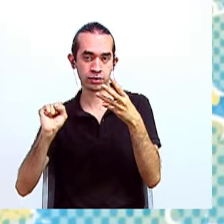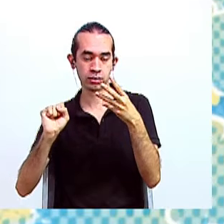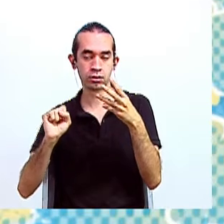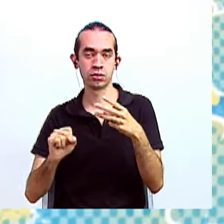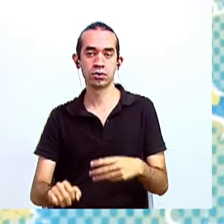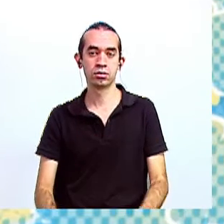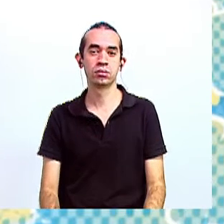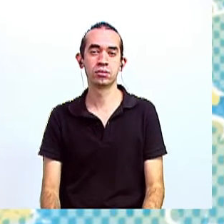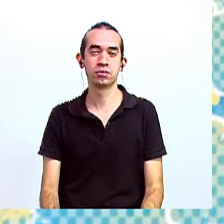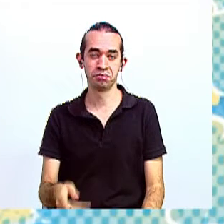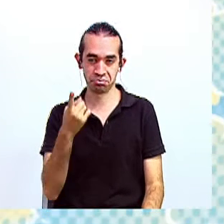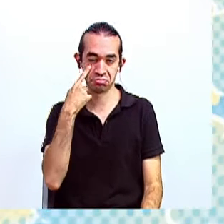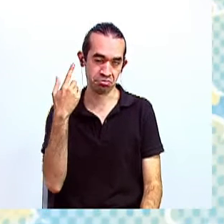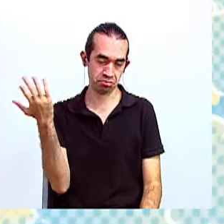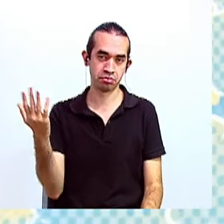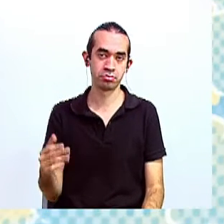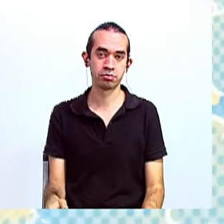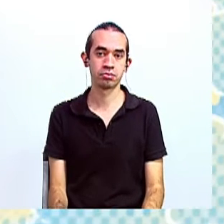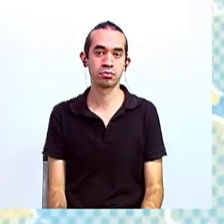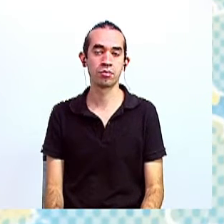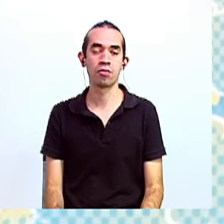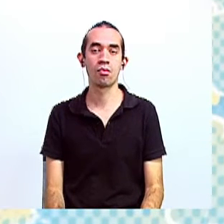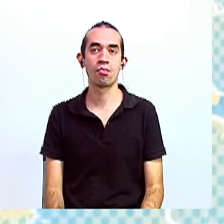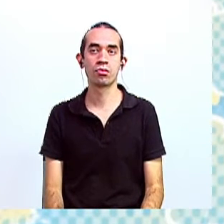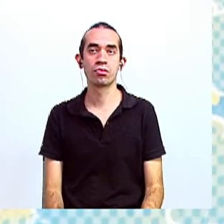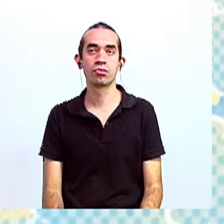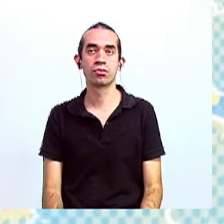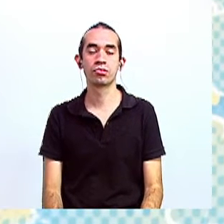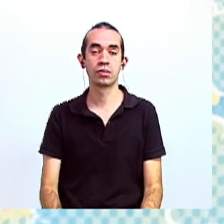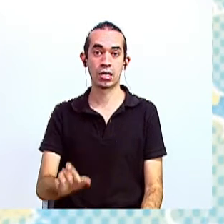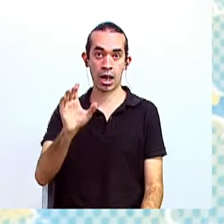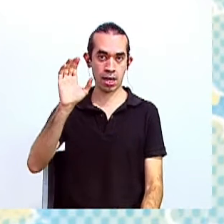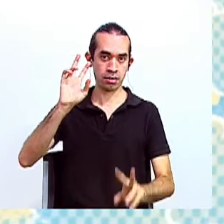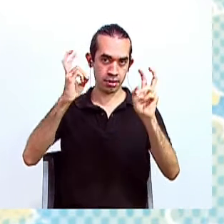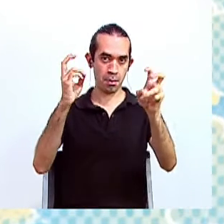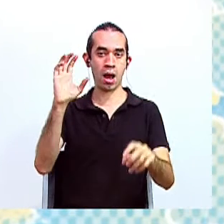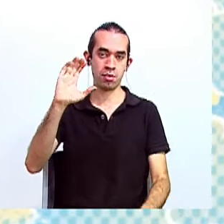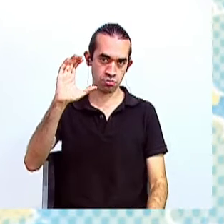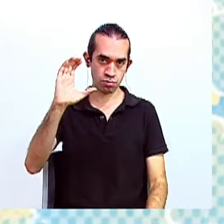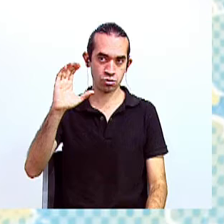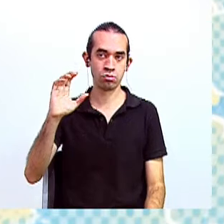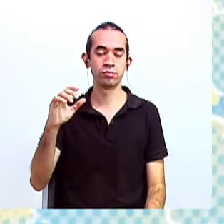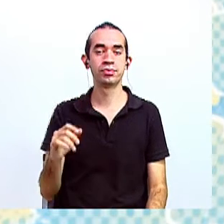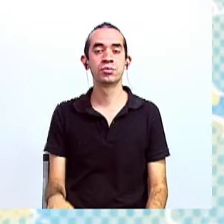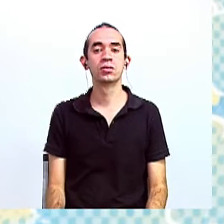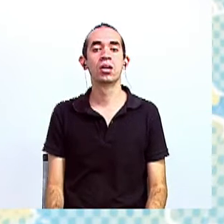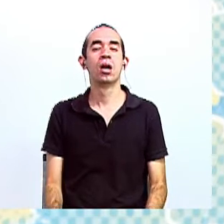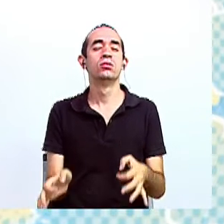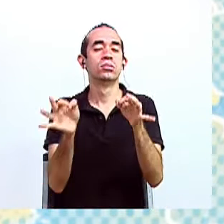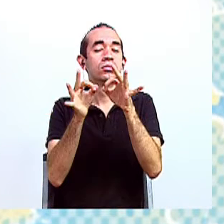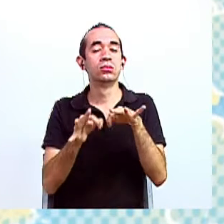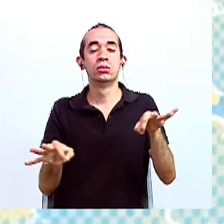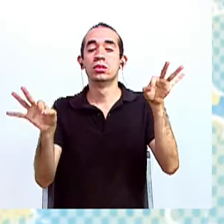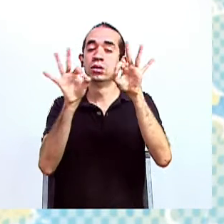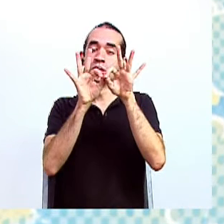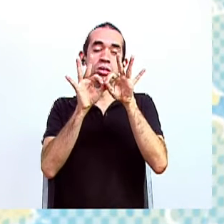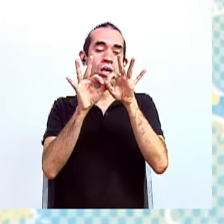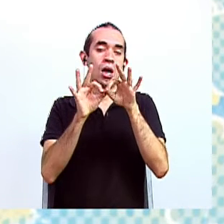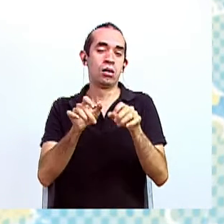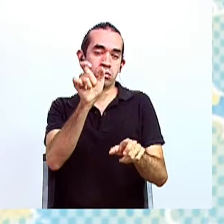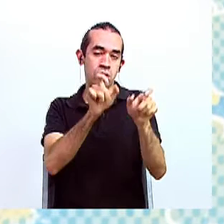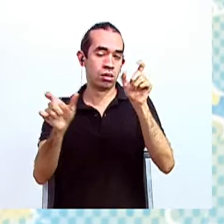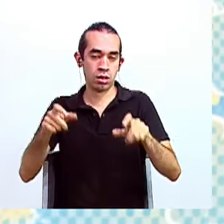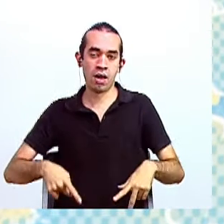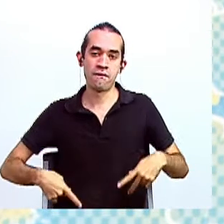las características de estos elementos. Primero, el carbono es un elemento esencial para los seres vivos. Todas